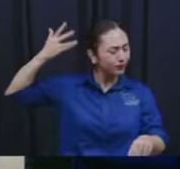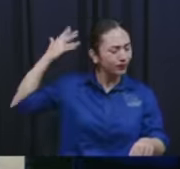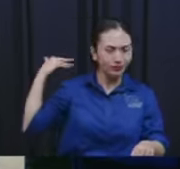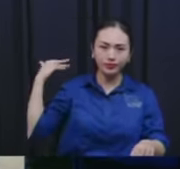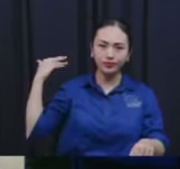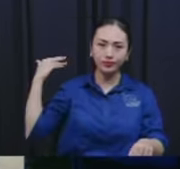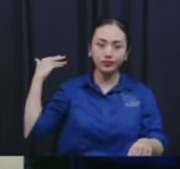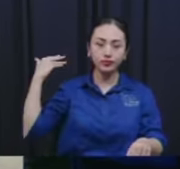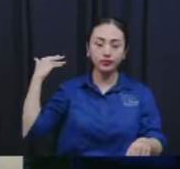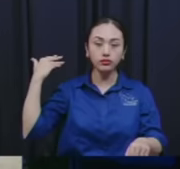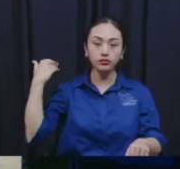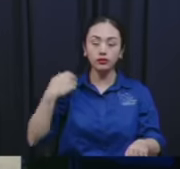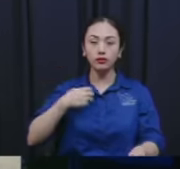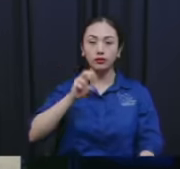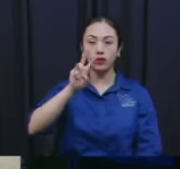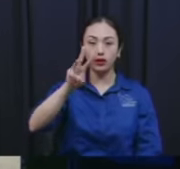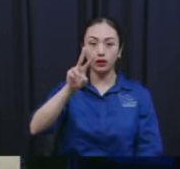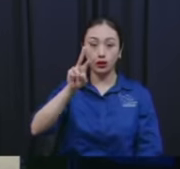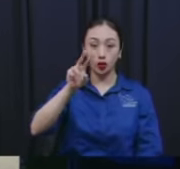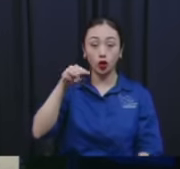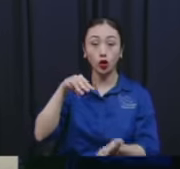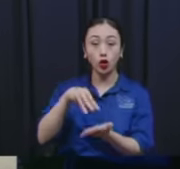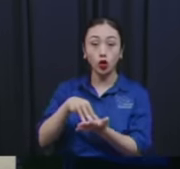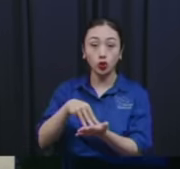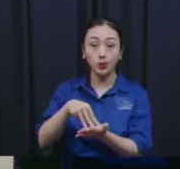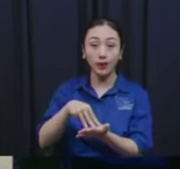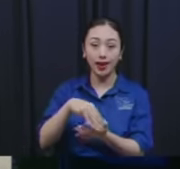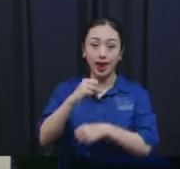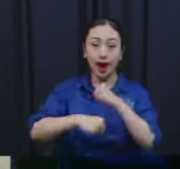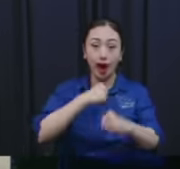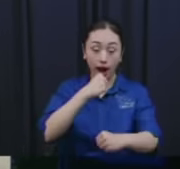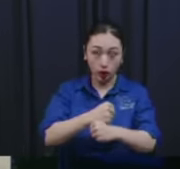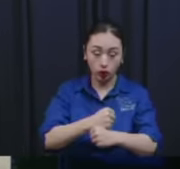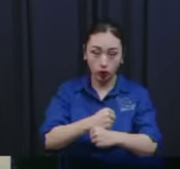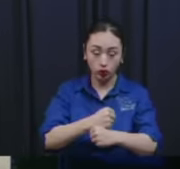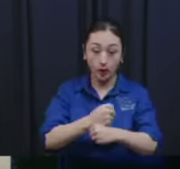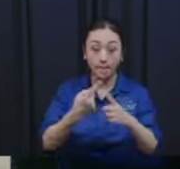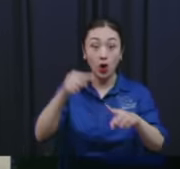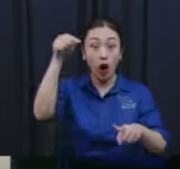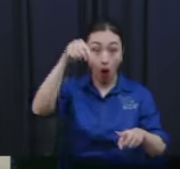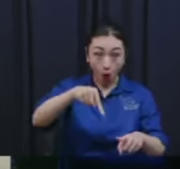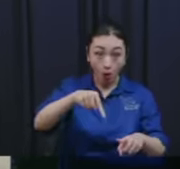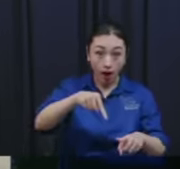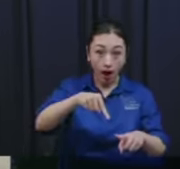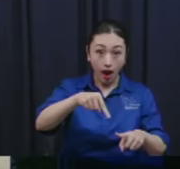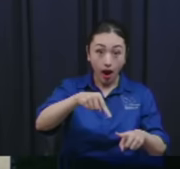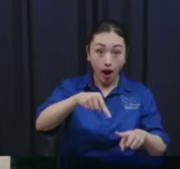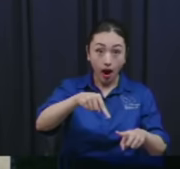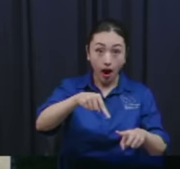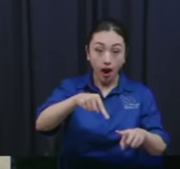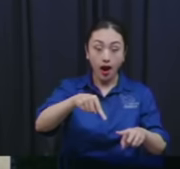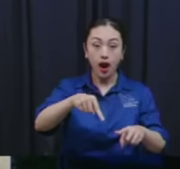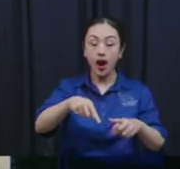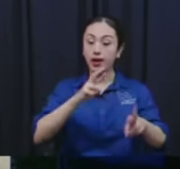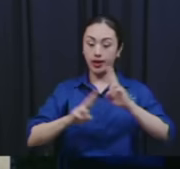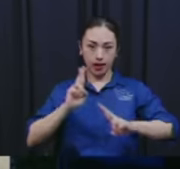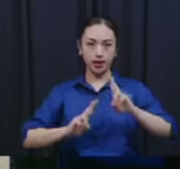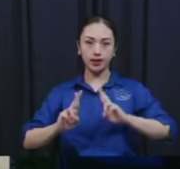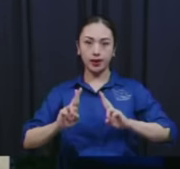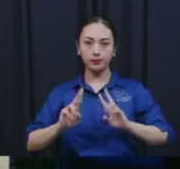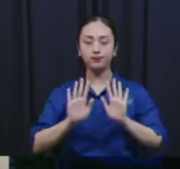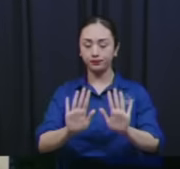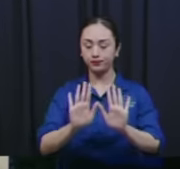años casi eh parecería que está para regresar Es es decir Dios le prometió a a los